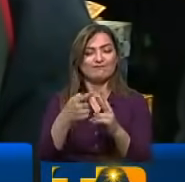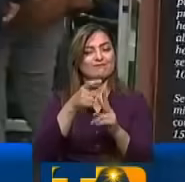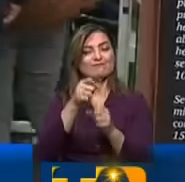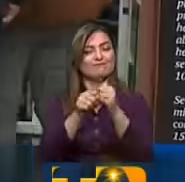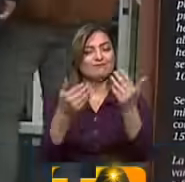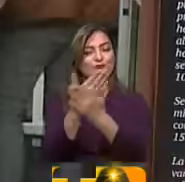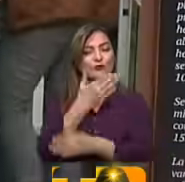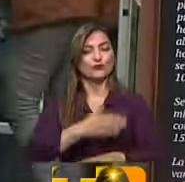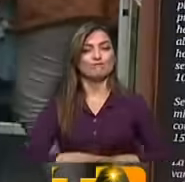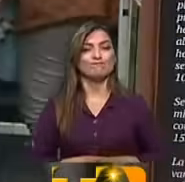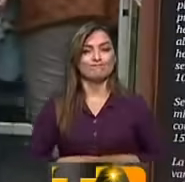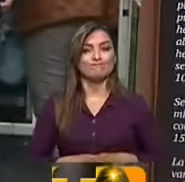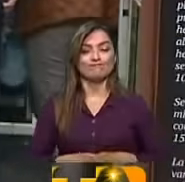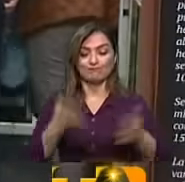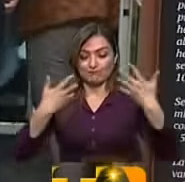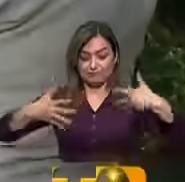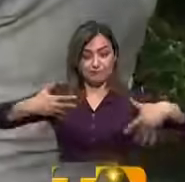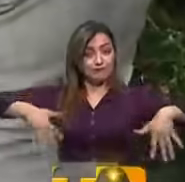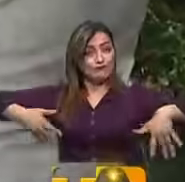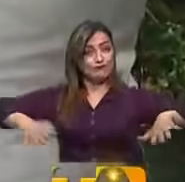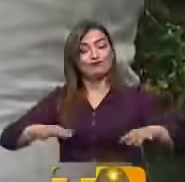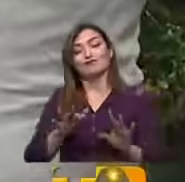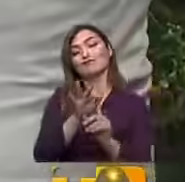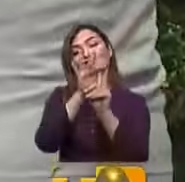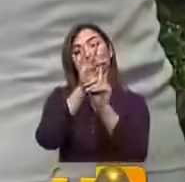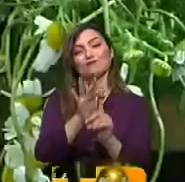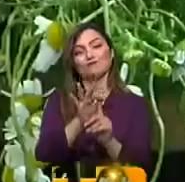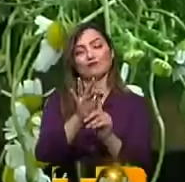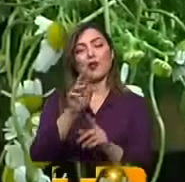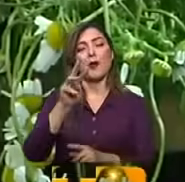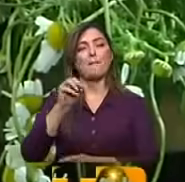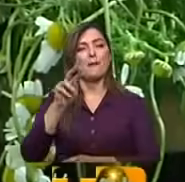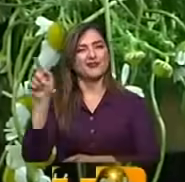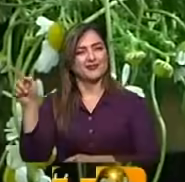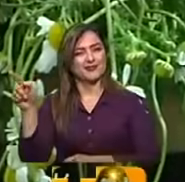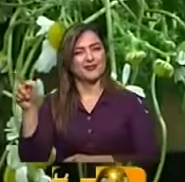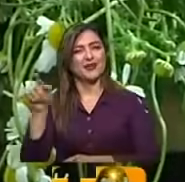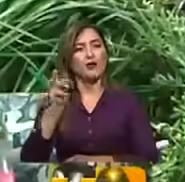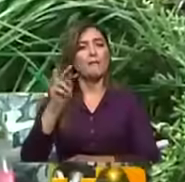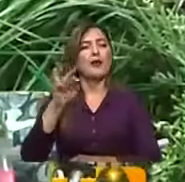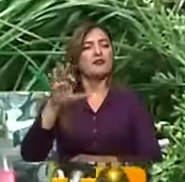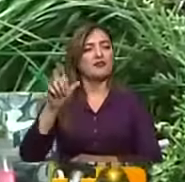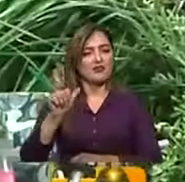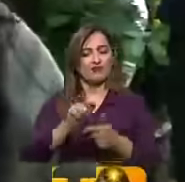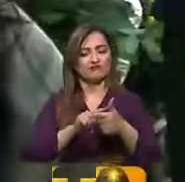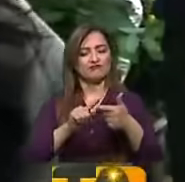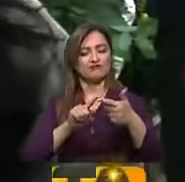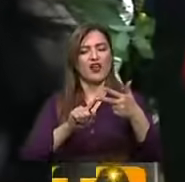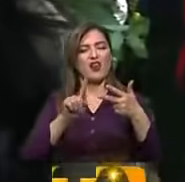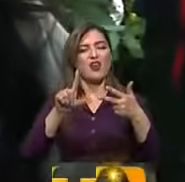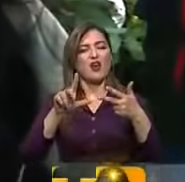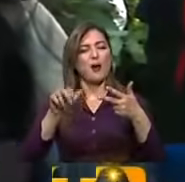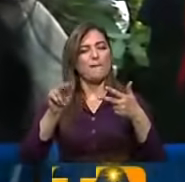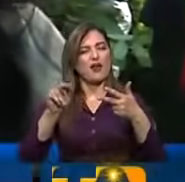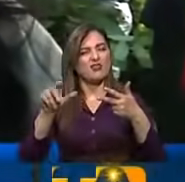año nuevo. Otra opción es bañarse con hierbas o esencias especiales como manzanilla, menta, lavanda, hierbabuena, entre otras. Es que dicen